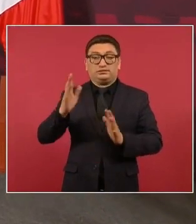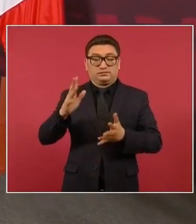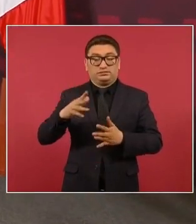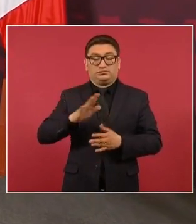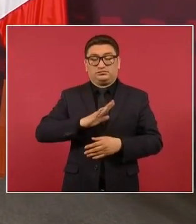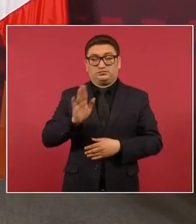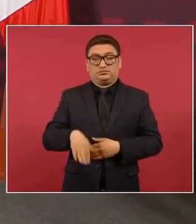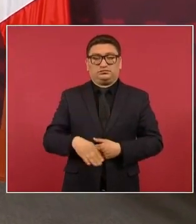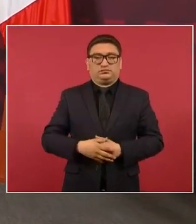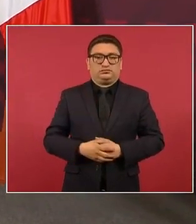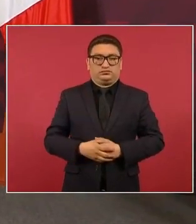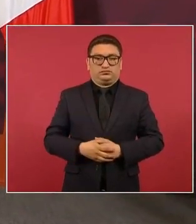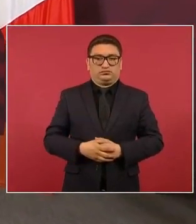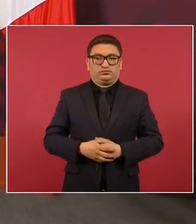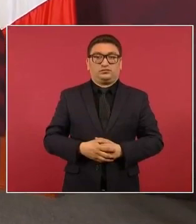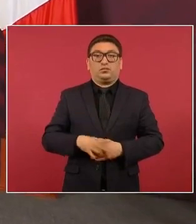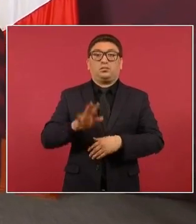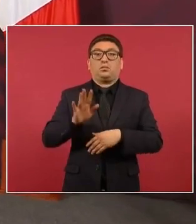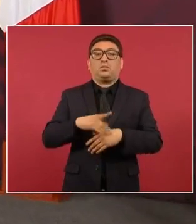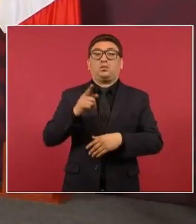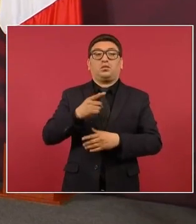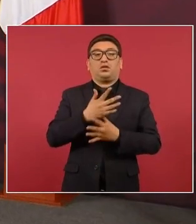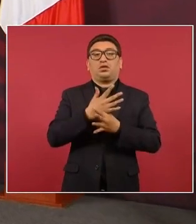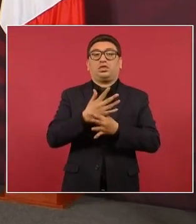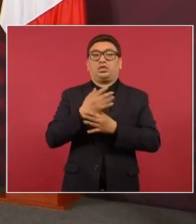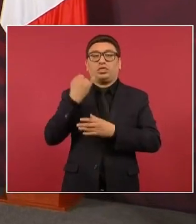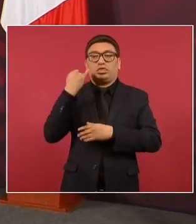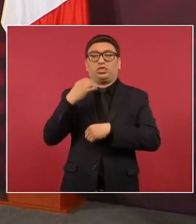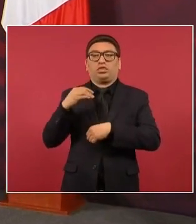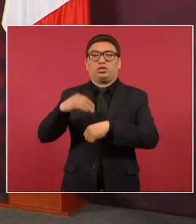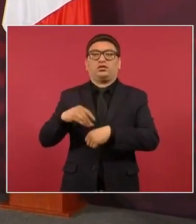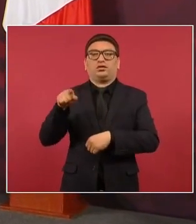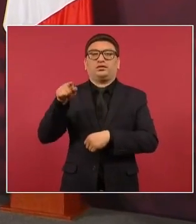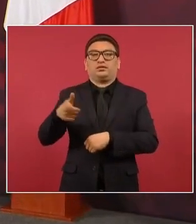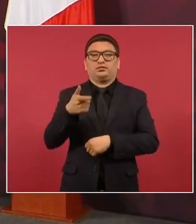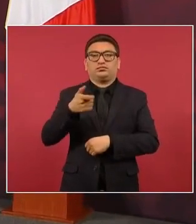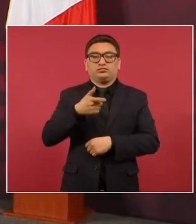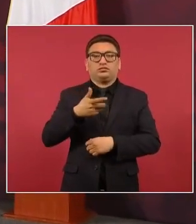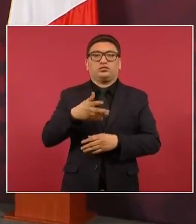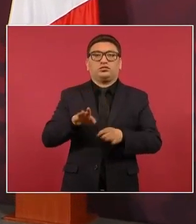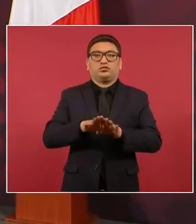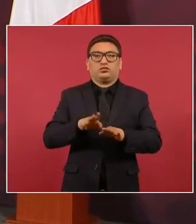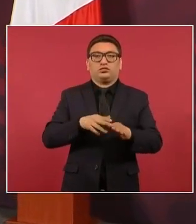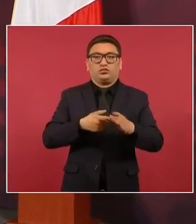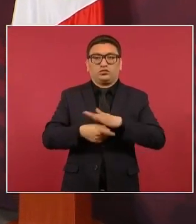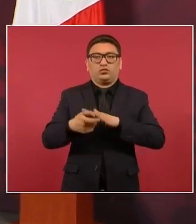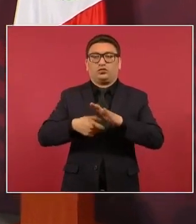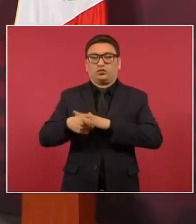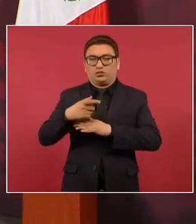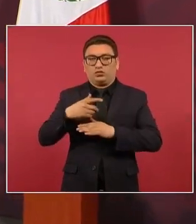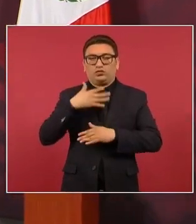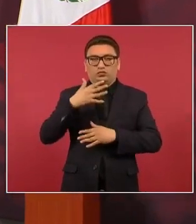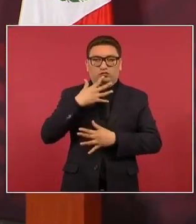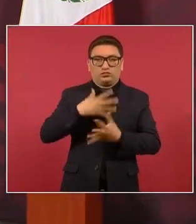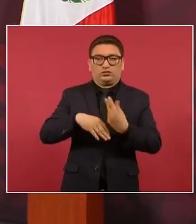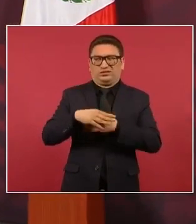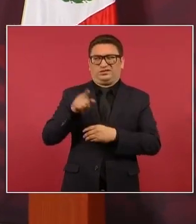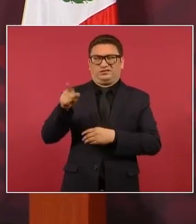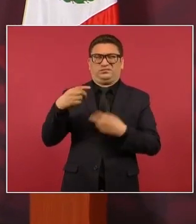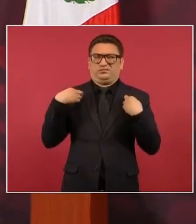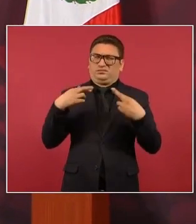de lavado de dinero, lo acusaron un hombre